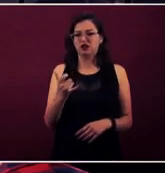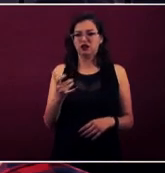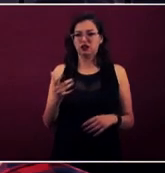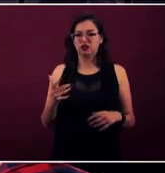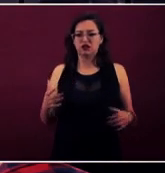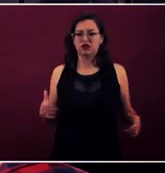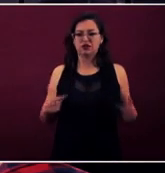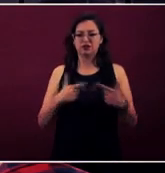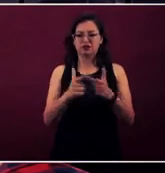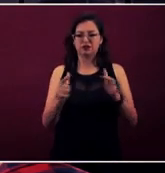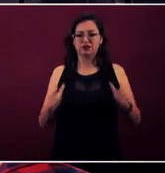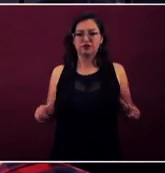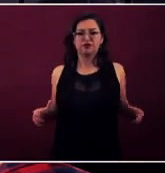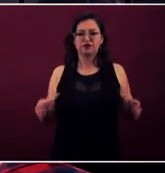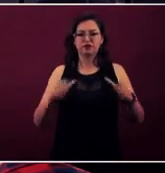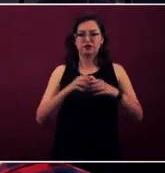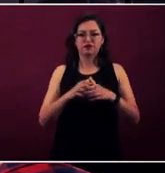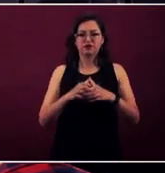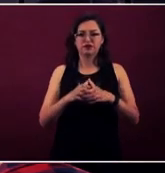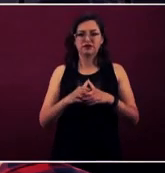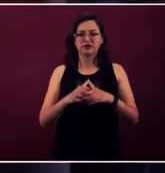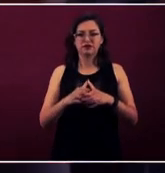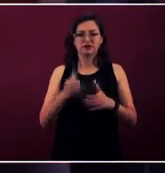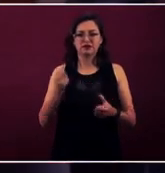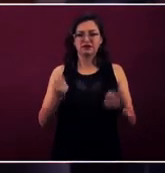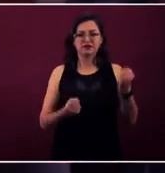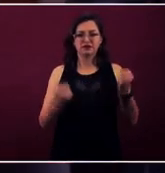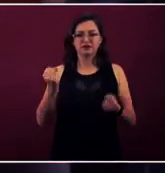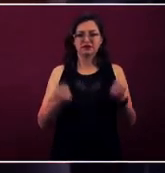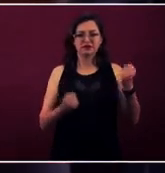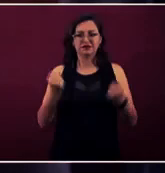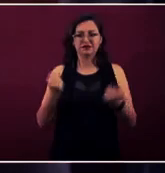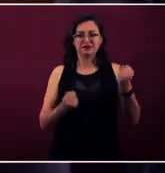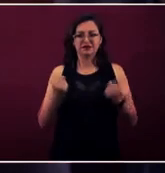convoy de patrullas pasar por un retén.